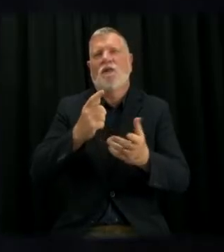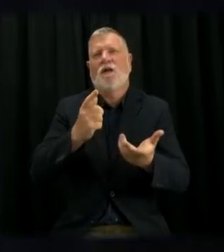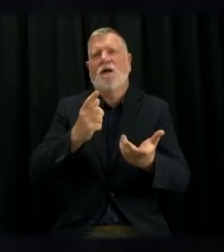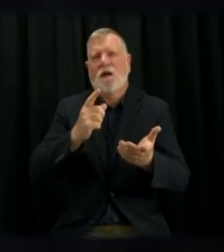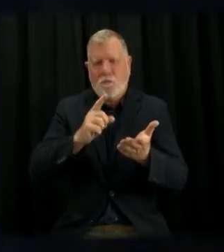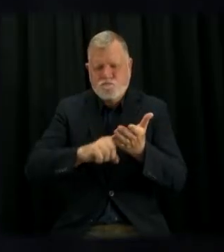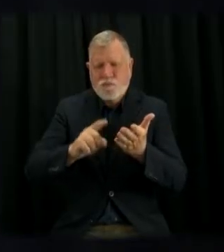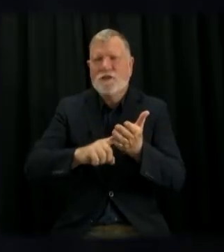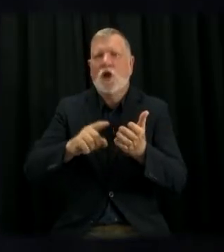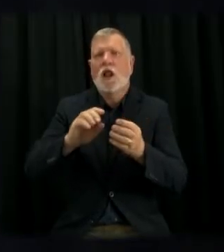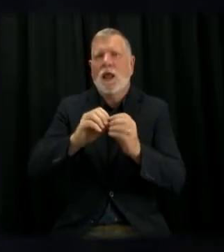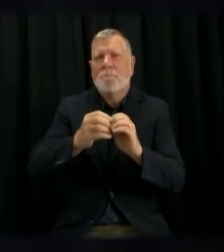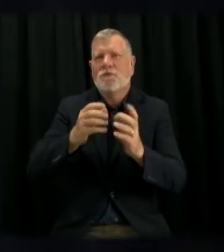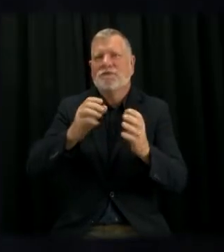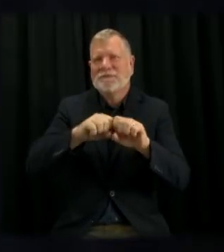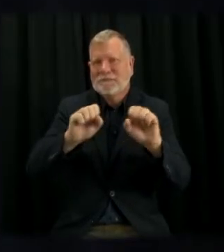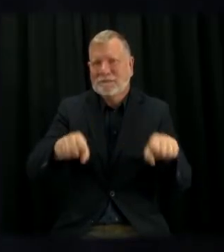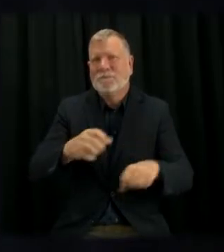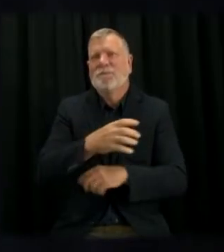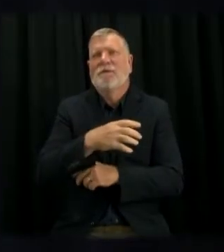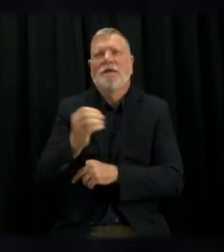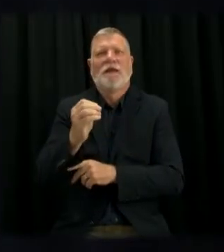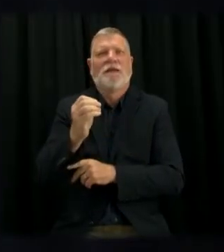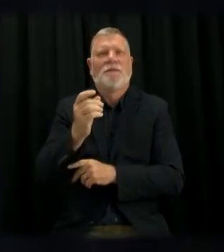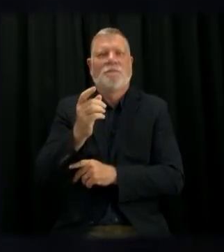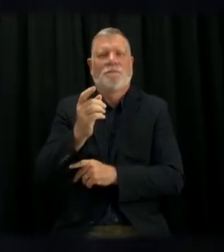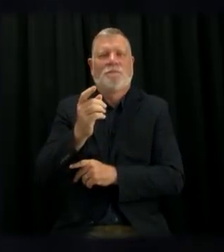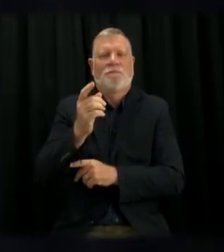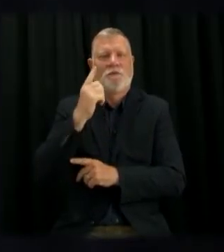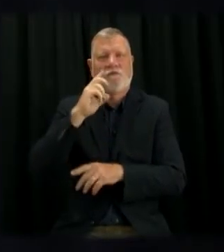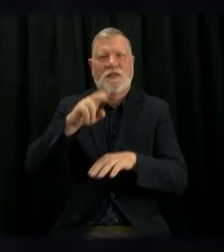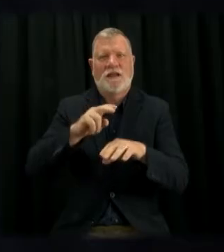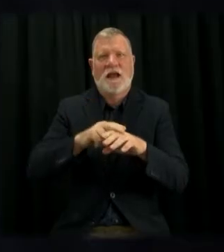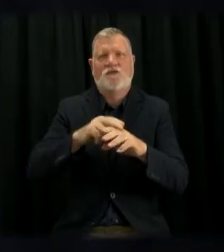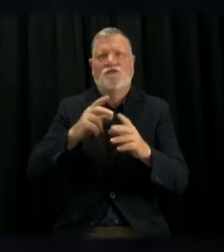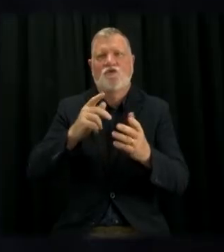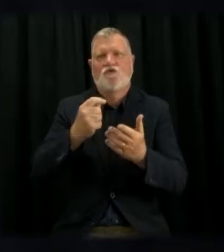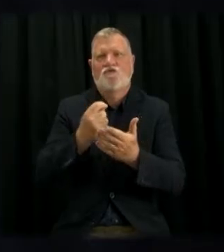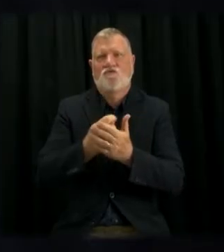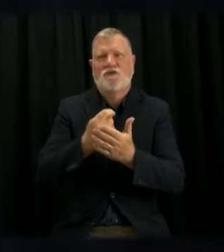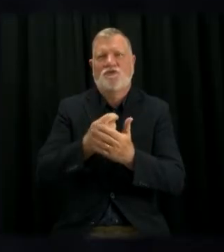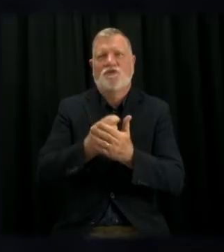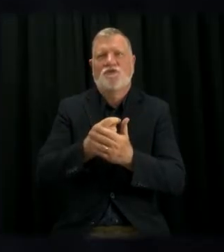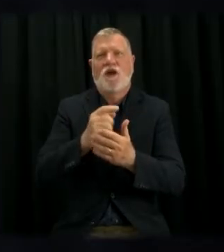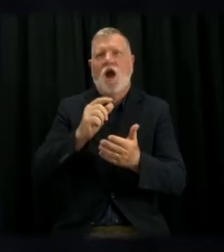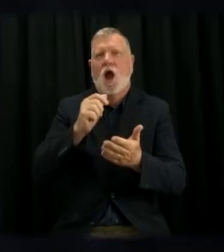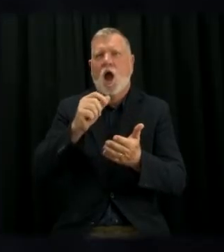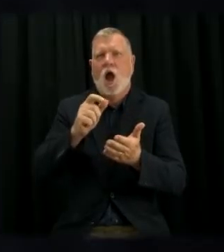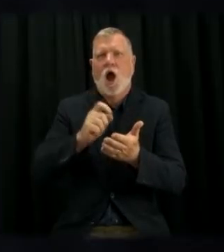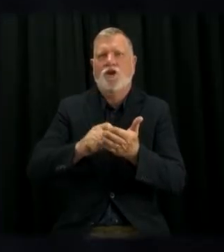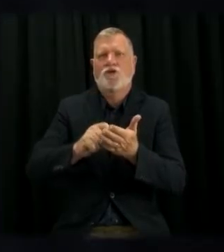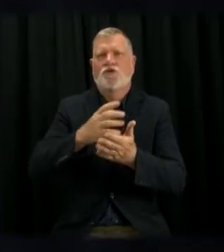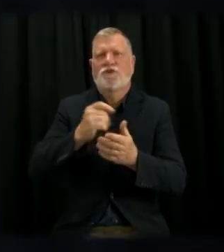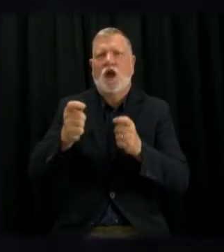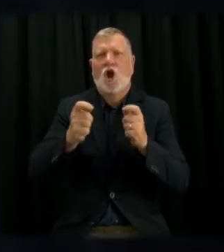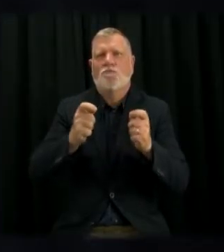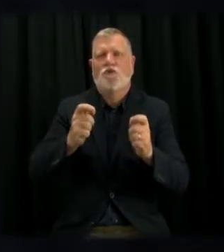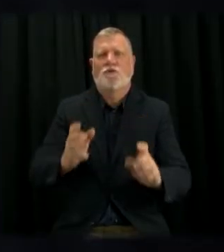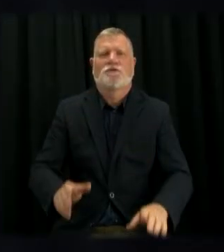o tasaciones para empleados de gobiernos, para la sesión de Hacienda y para